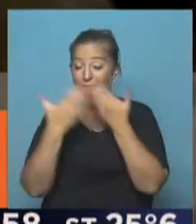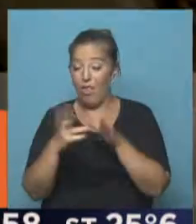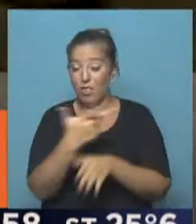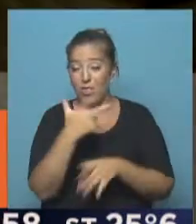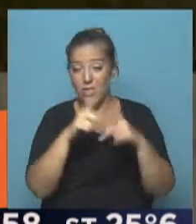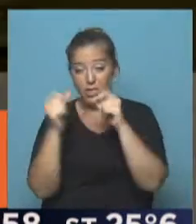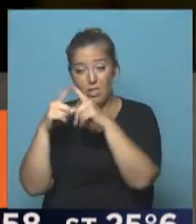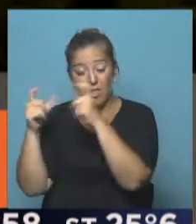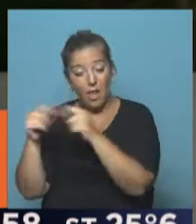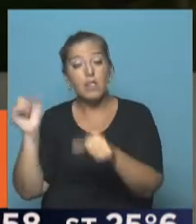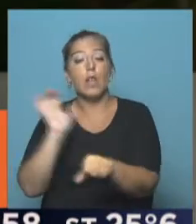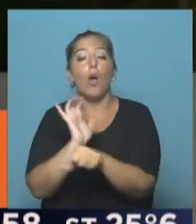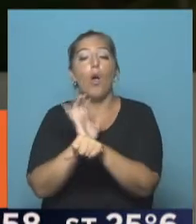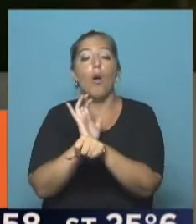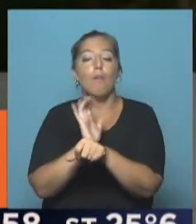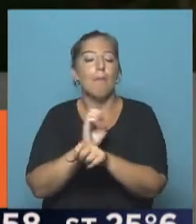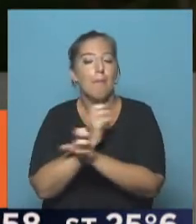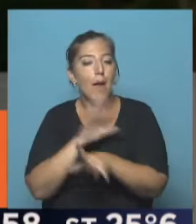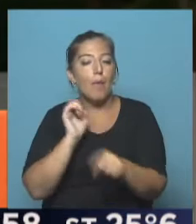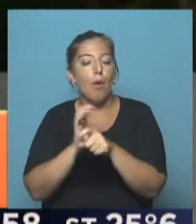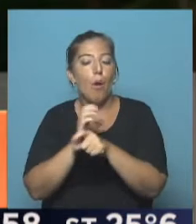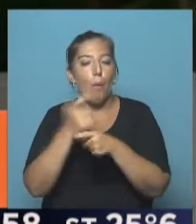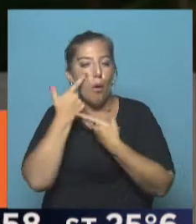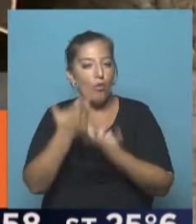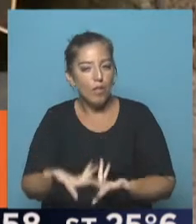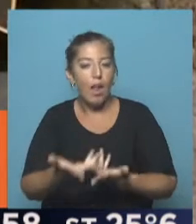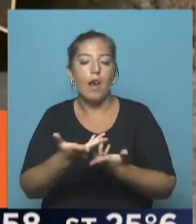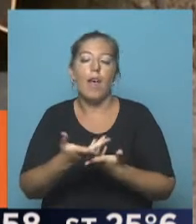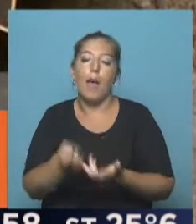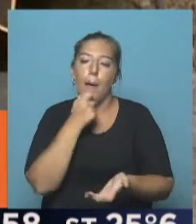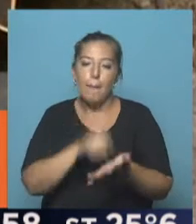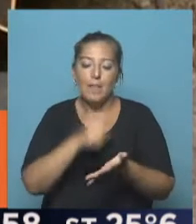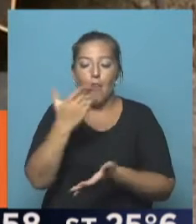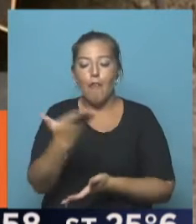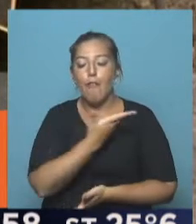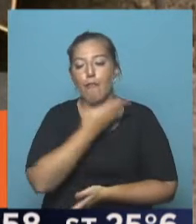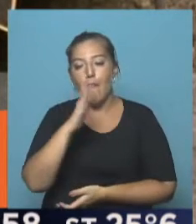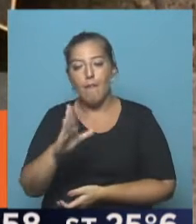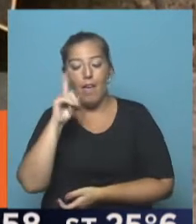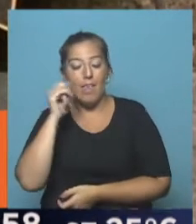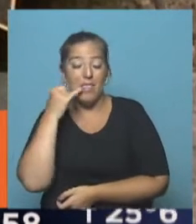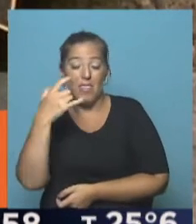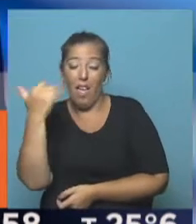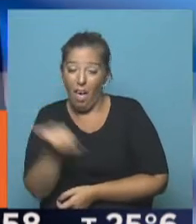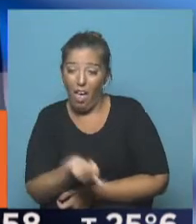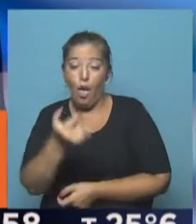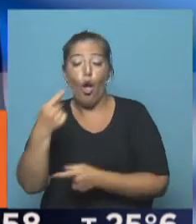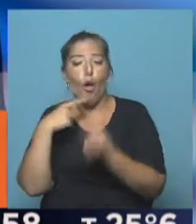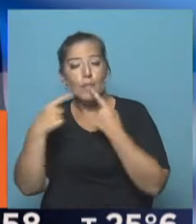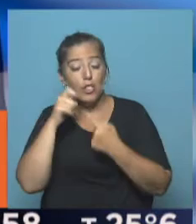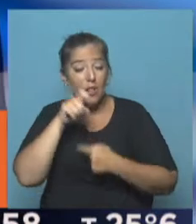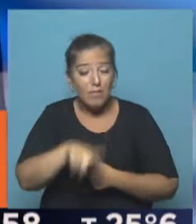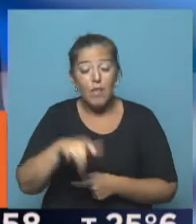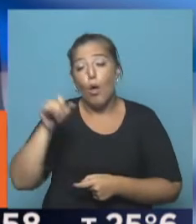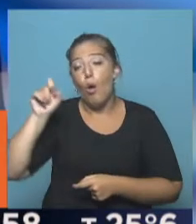quedó seriamente comprometida tras filtrarse a la prensa que el FBI estaba en posesión de unas escuchas telefónicas de conversaciones suyas con